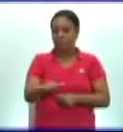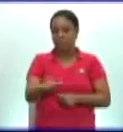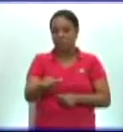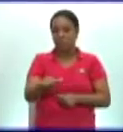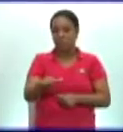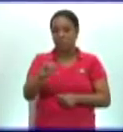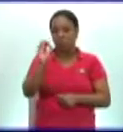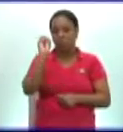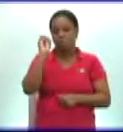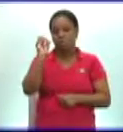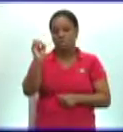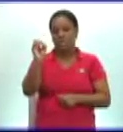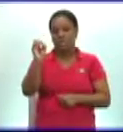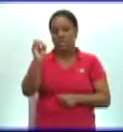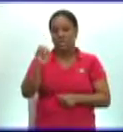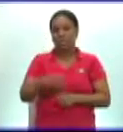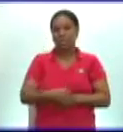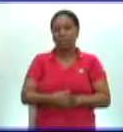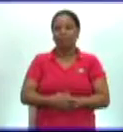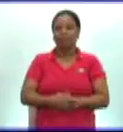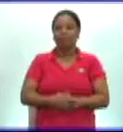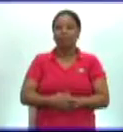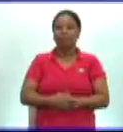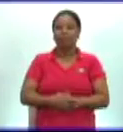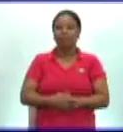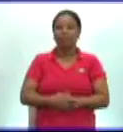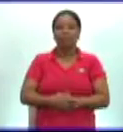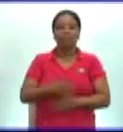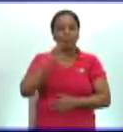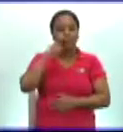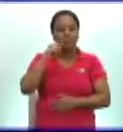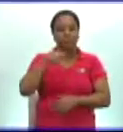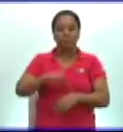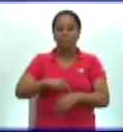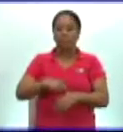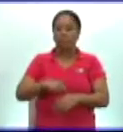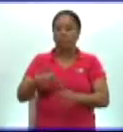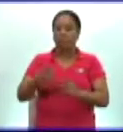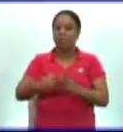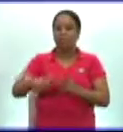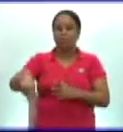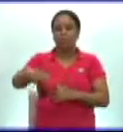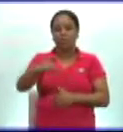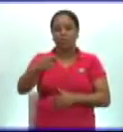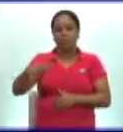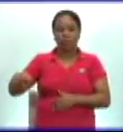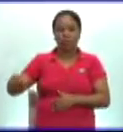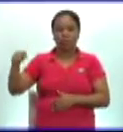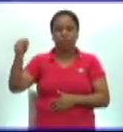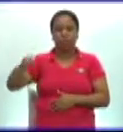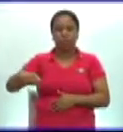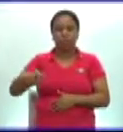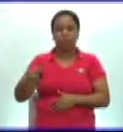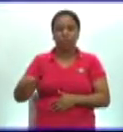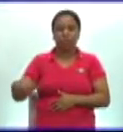resultante va a ser igual a 0. Vamos a dar un tiempo para que ustedes copien el esquema.